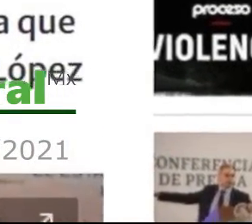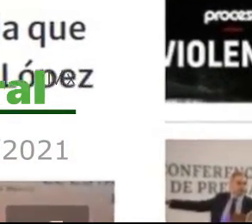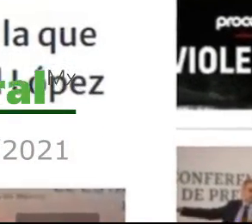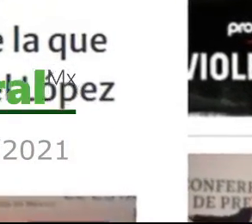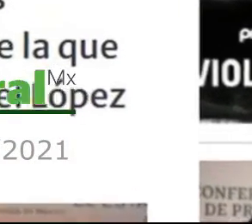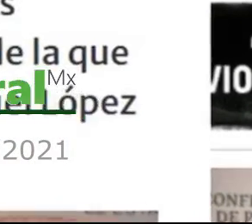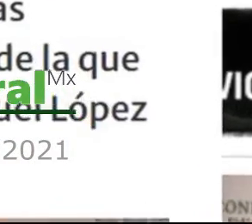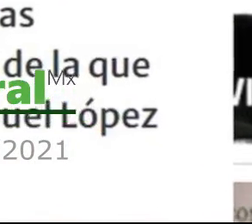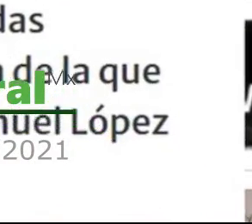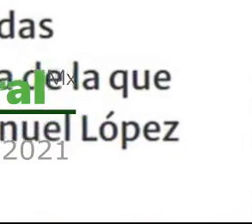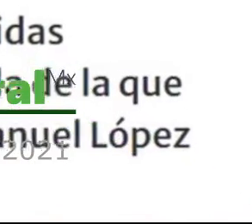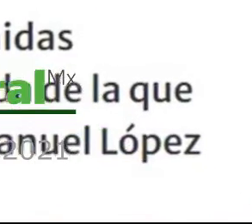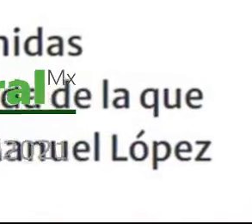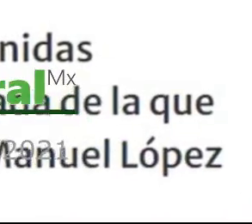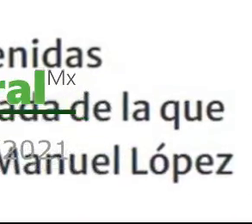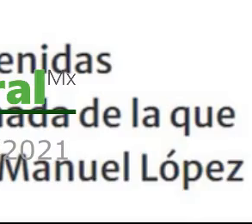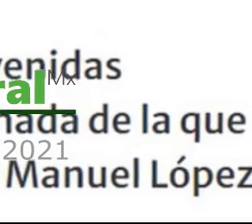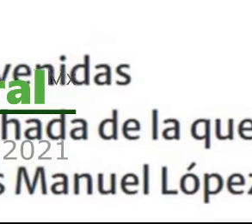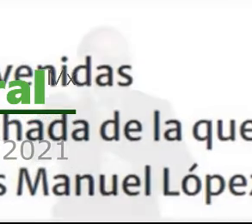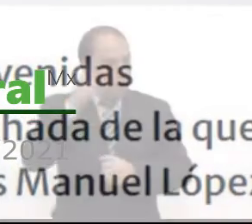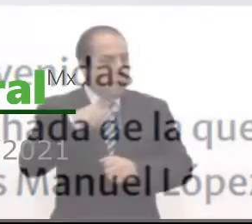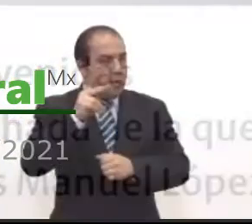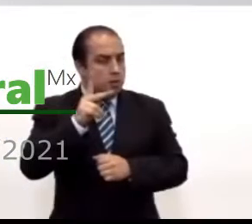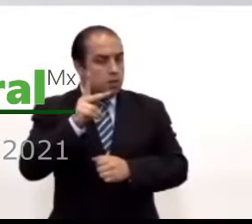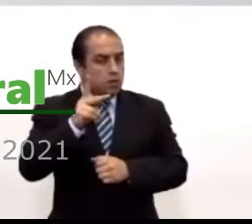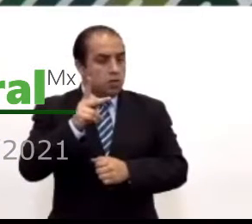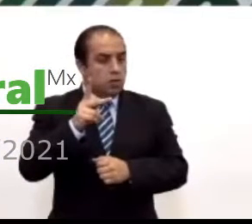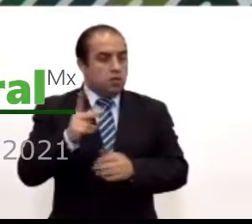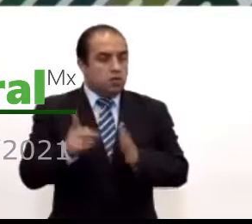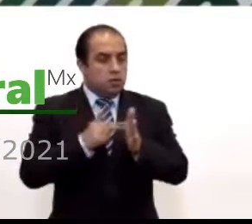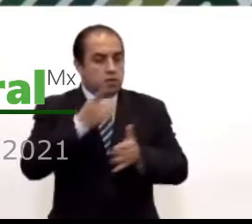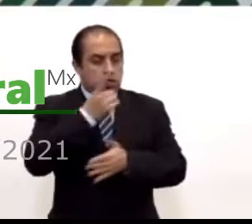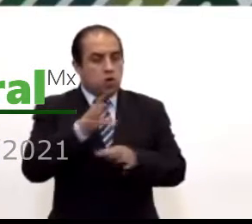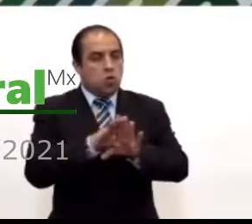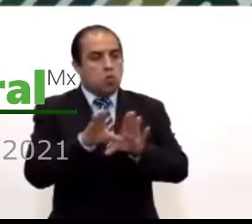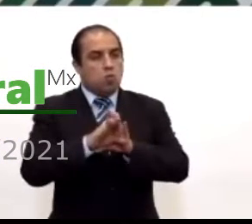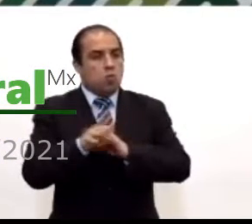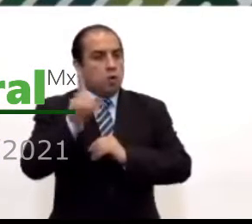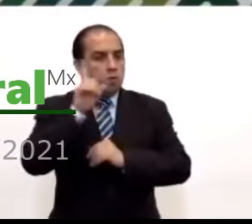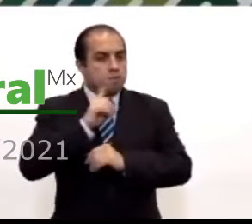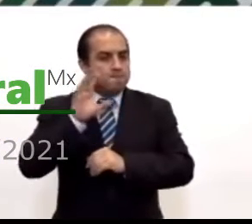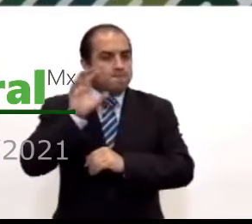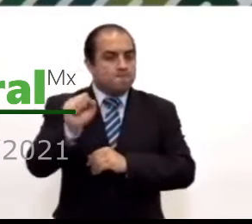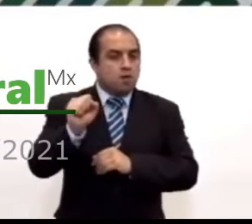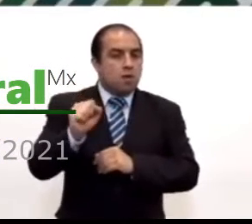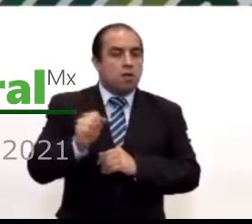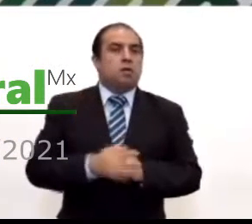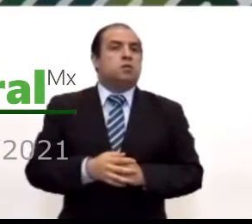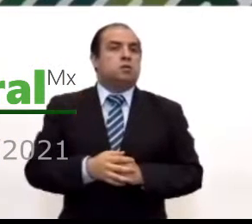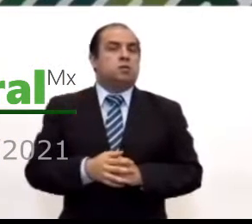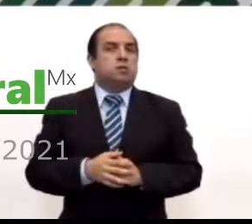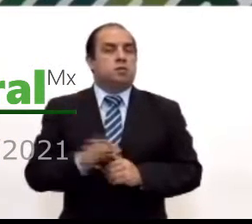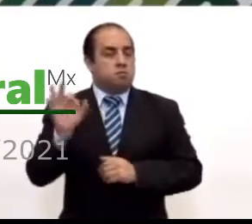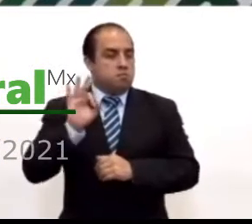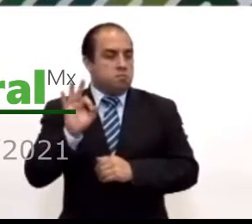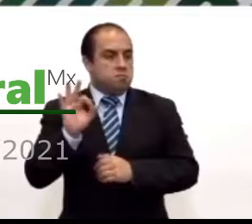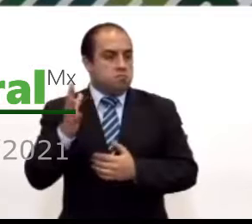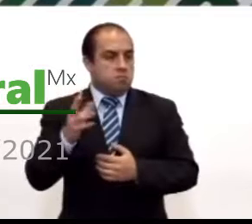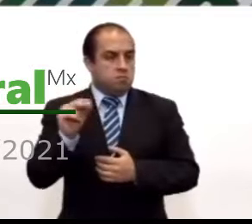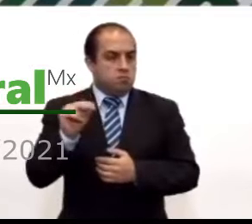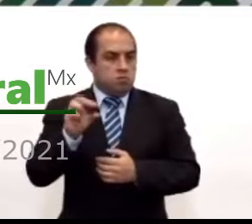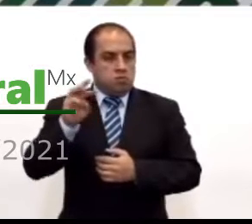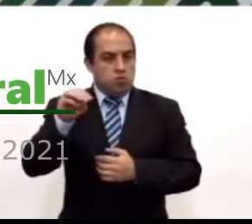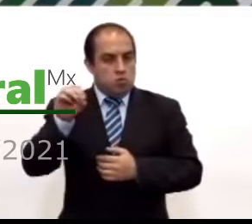tienen. Doctora, pero insisto, usted como feminista, ¿le parece que, a lo mejor, bueno, supongamos que no fuera de